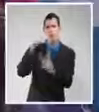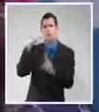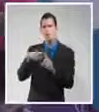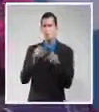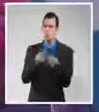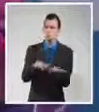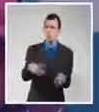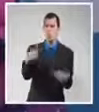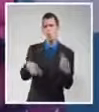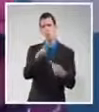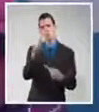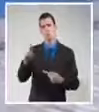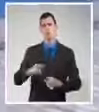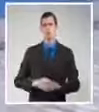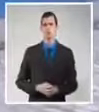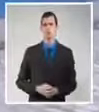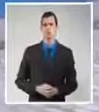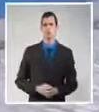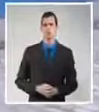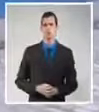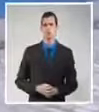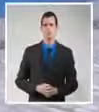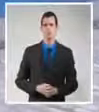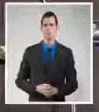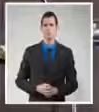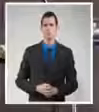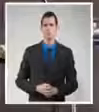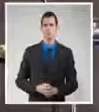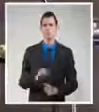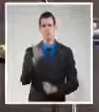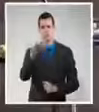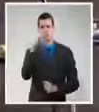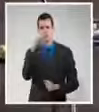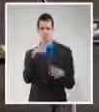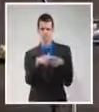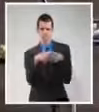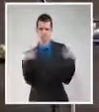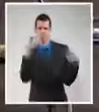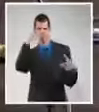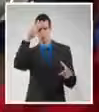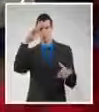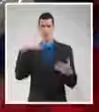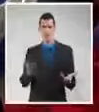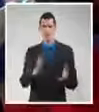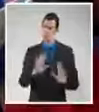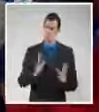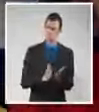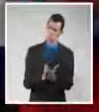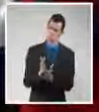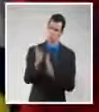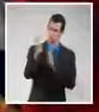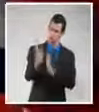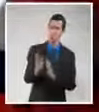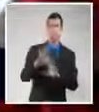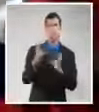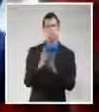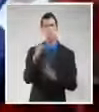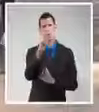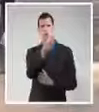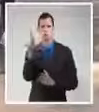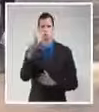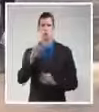suave, el 15 de noviembre la mayoría de los cubanos eligió el perfeccionamiento de su proyecto social y la continuidad del